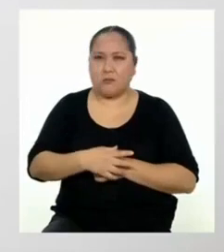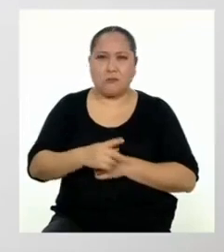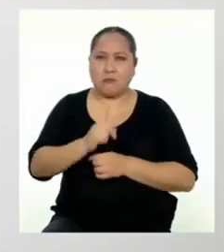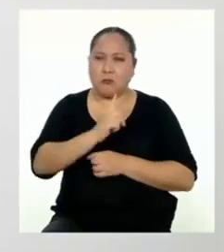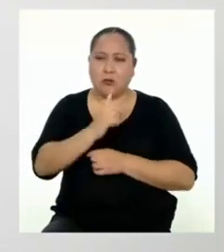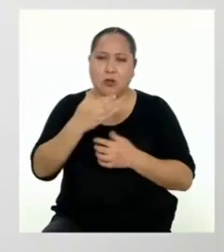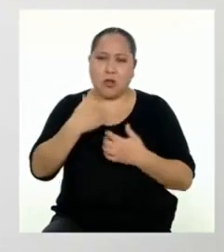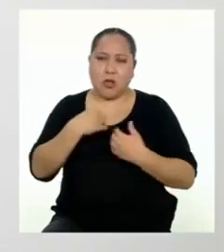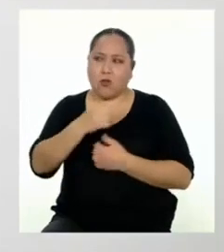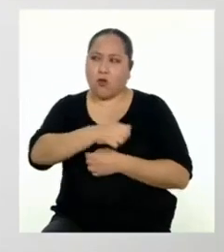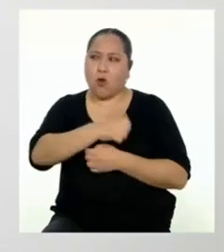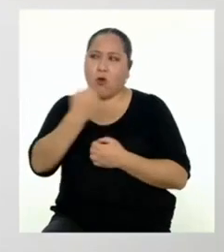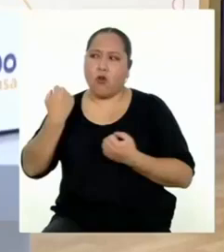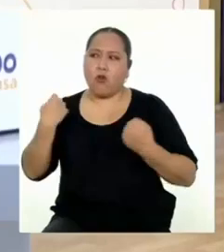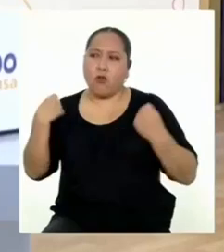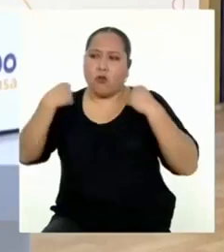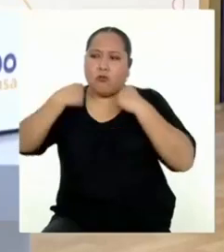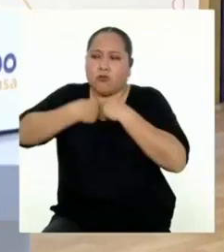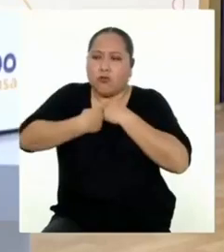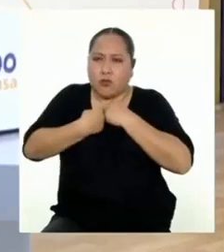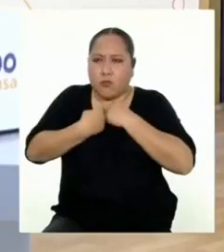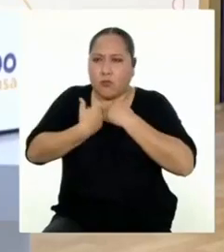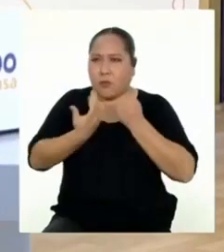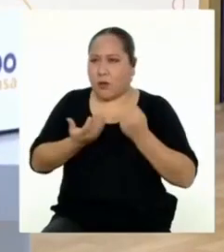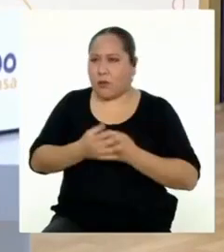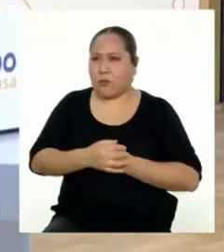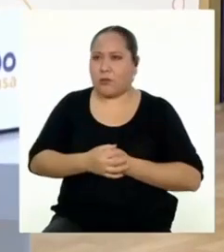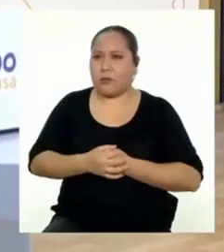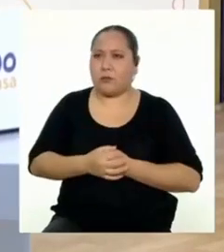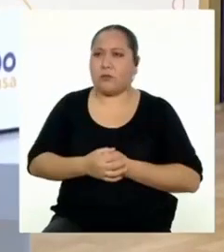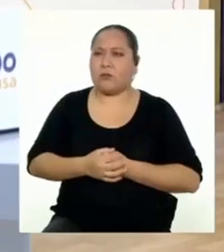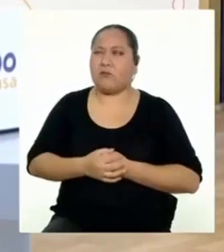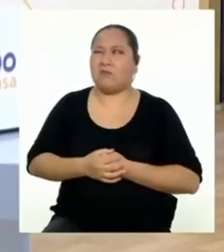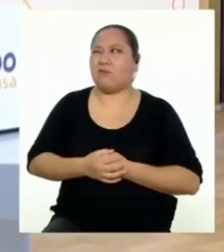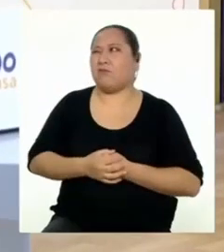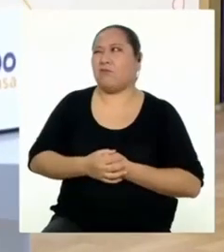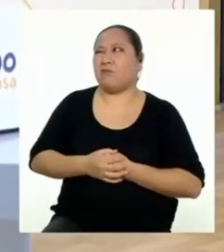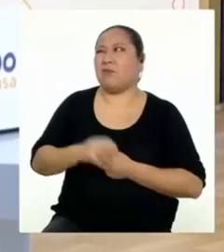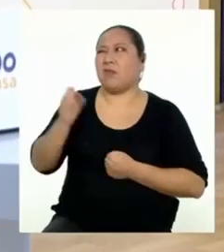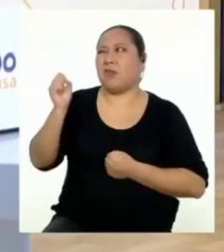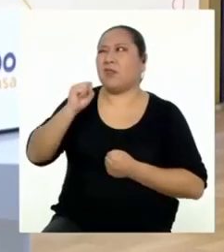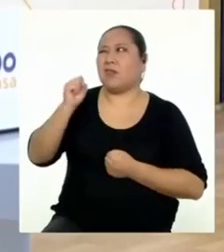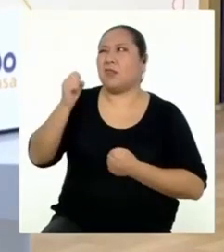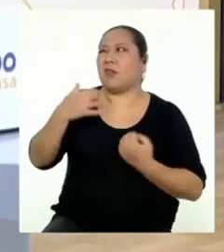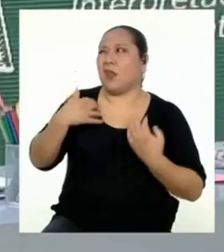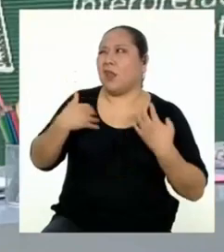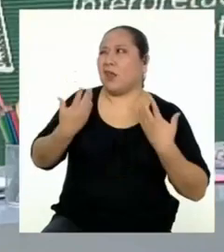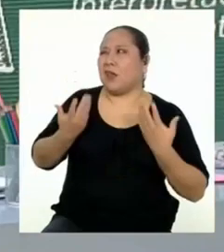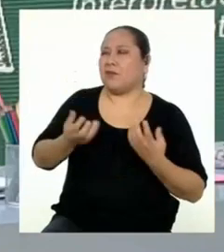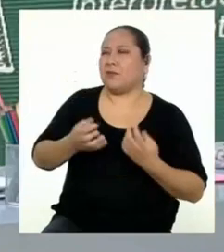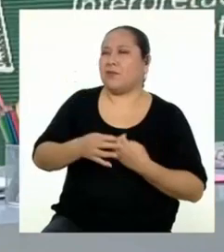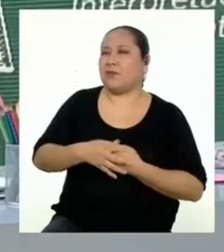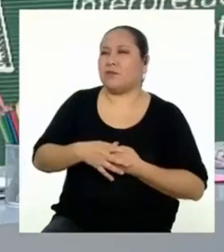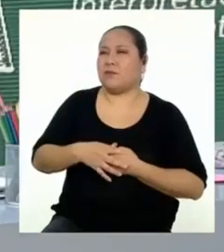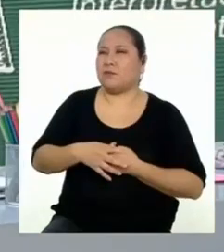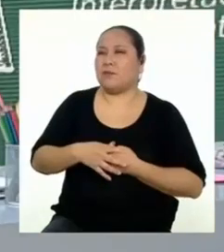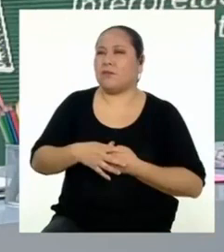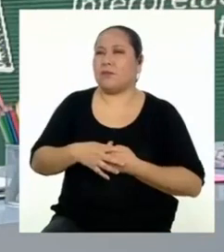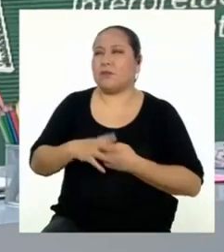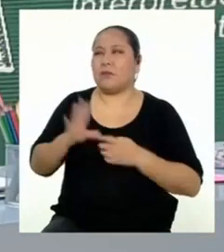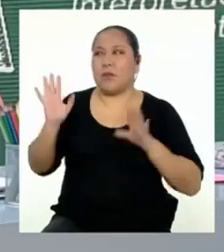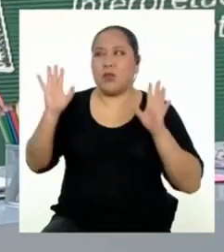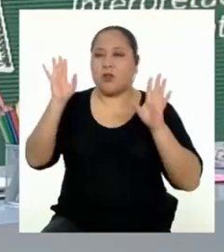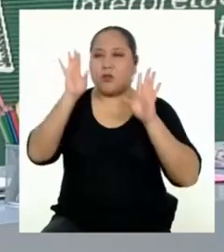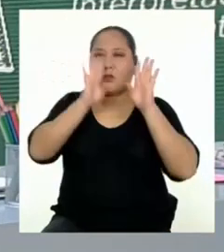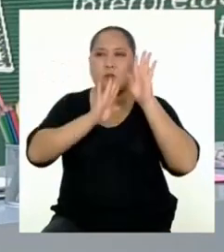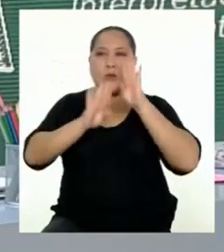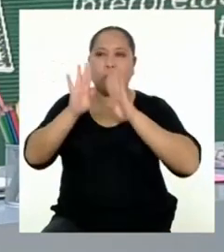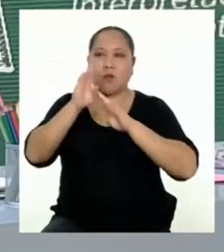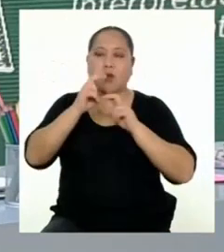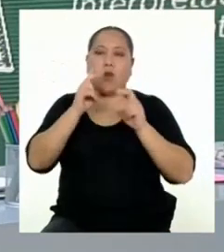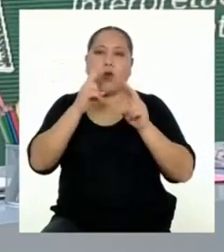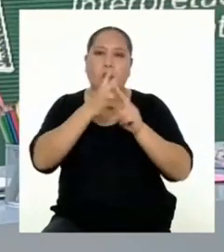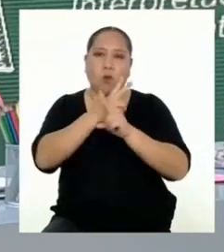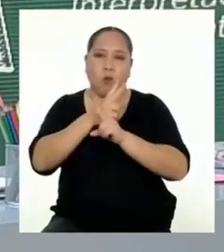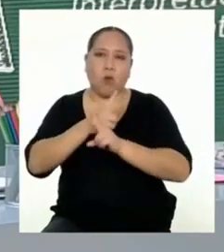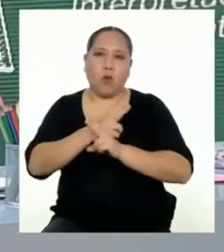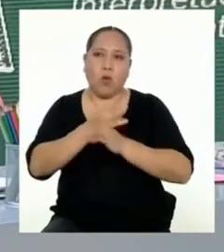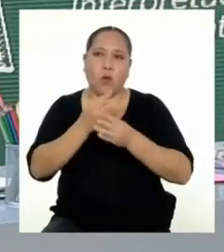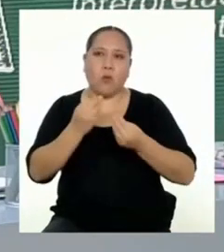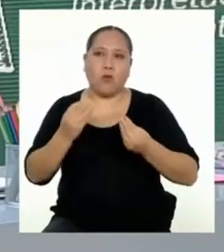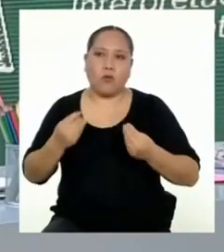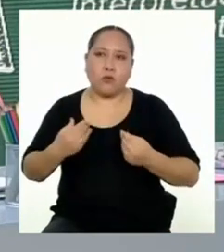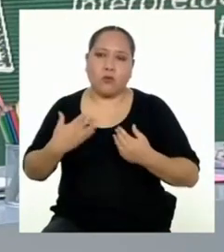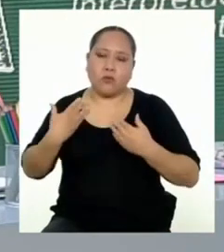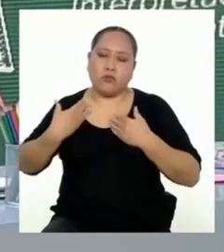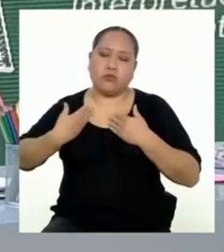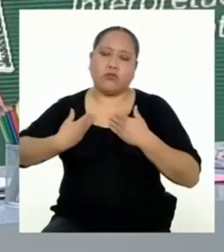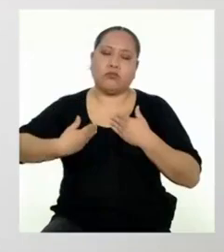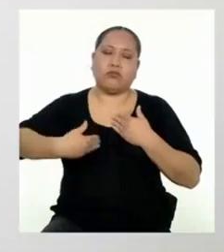ninguna otra prenda con la cual abrigarte? Pues la verdad es que sí. No se preocupen que la pienso cuidar mucho para